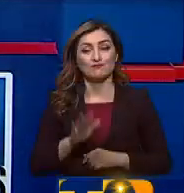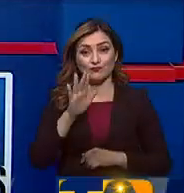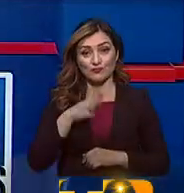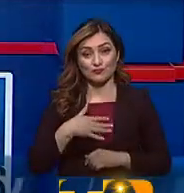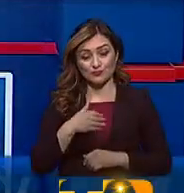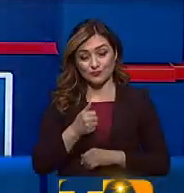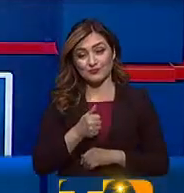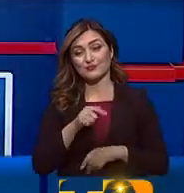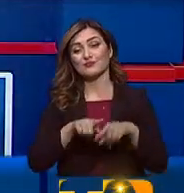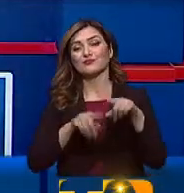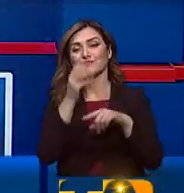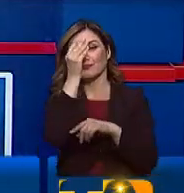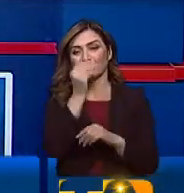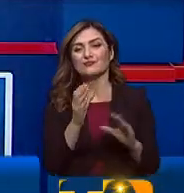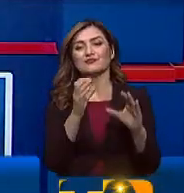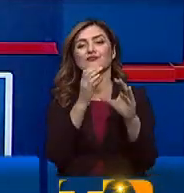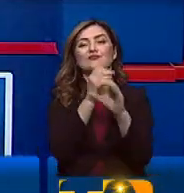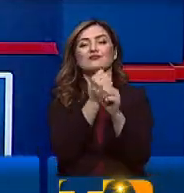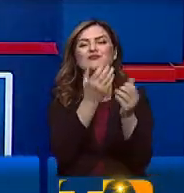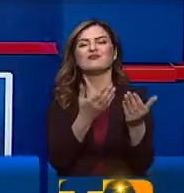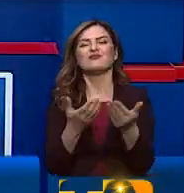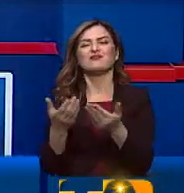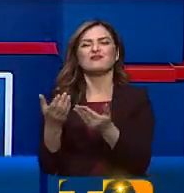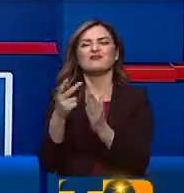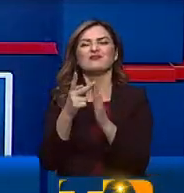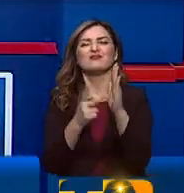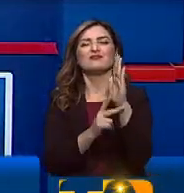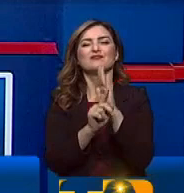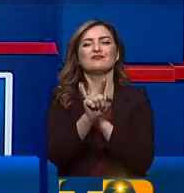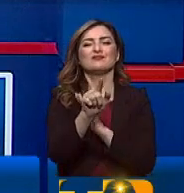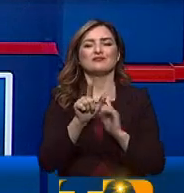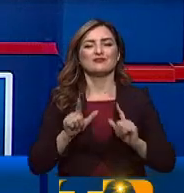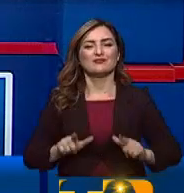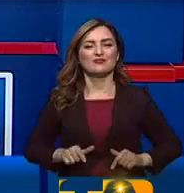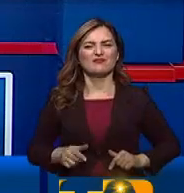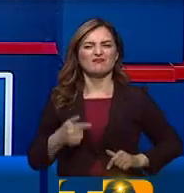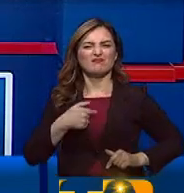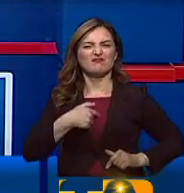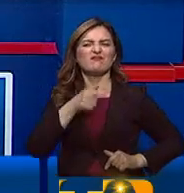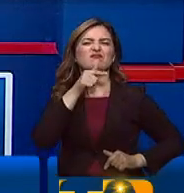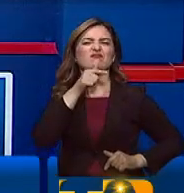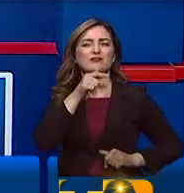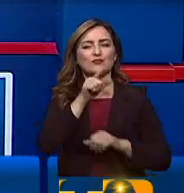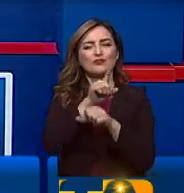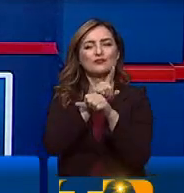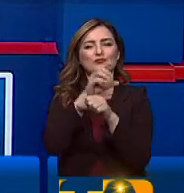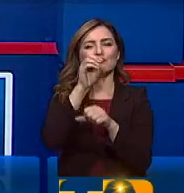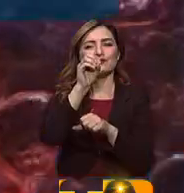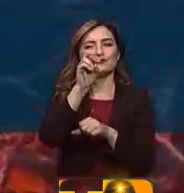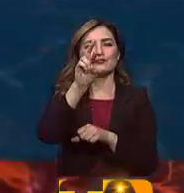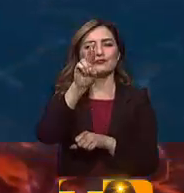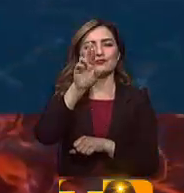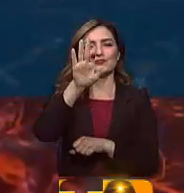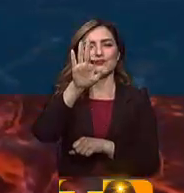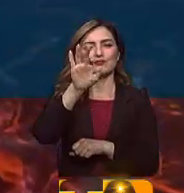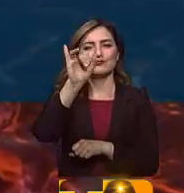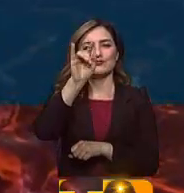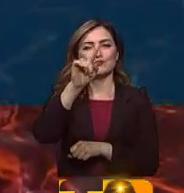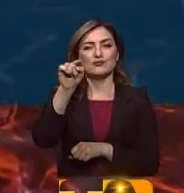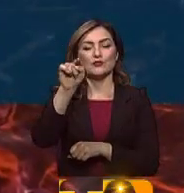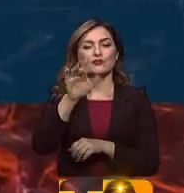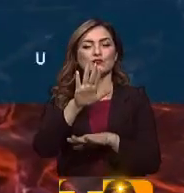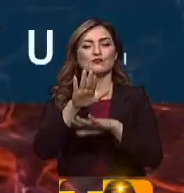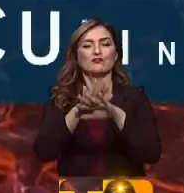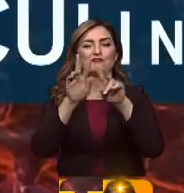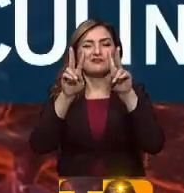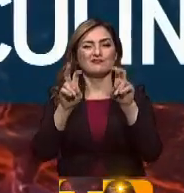Hola amigos, muy buenas noches, bienvenidos nuevamente a su segmento Por Tu Salud. Soy el doctor Esteban Ortiz y hoy hablaremos sobre la infertilidad y el